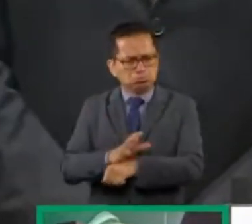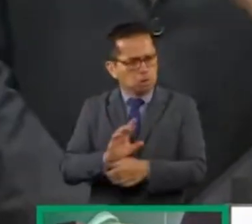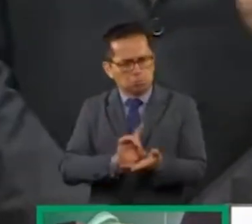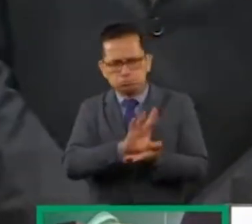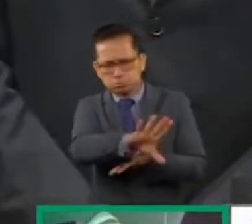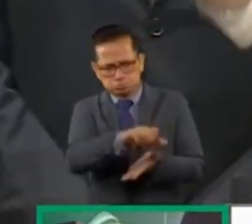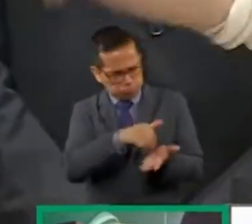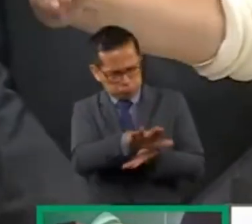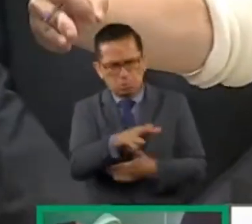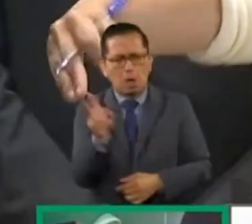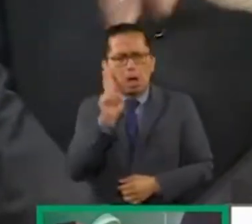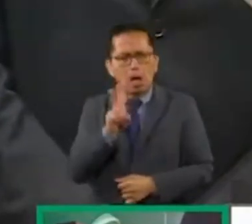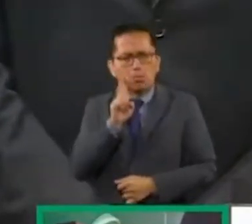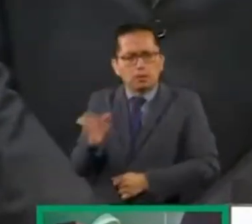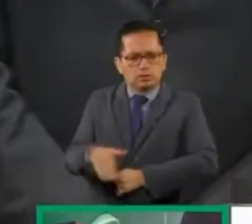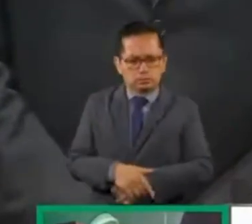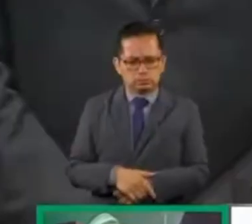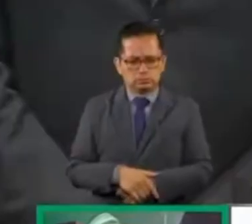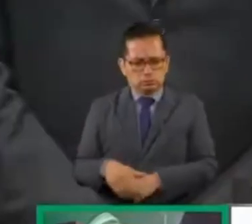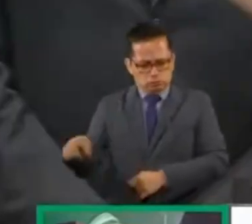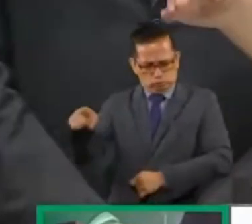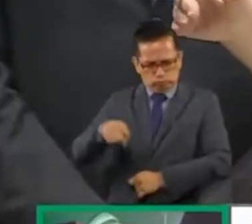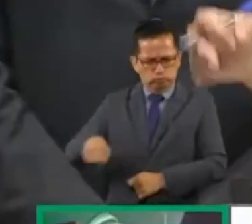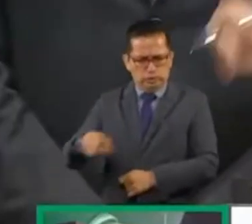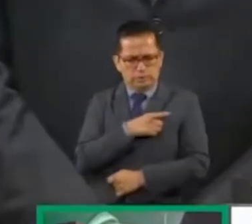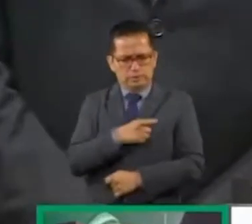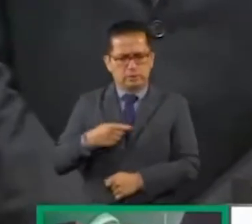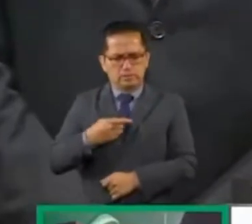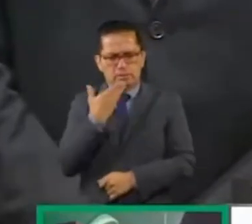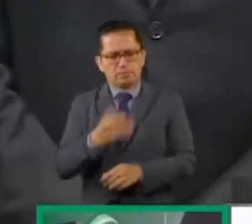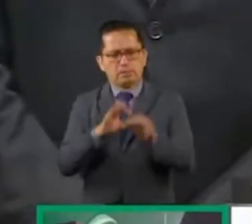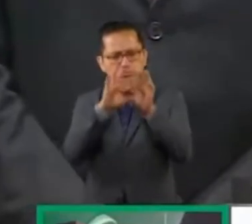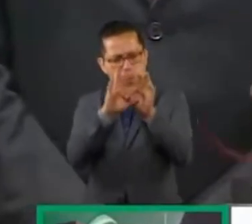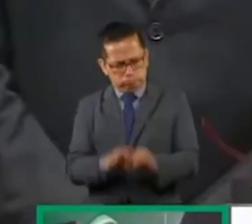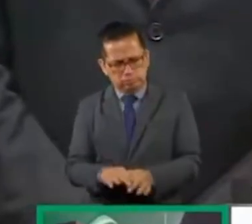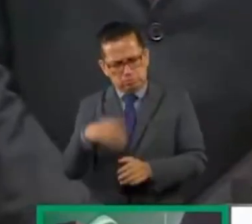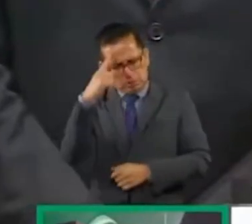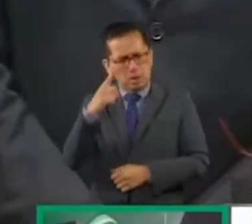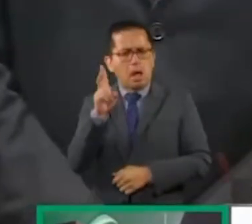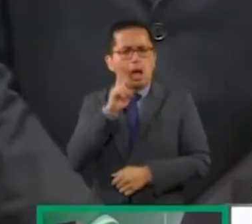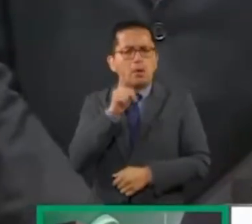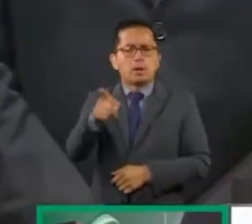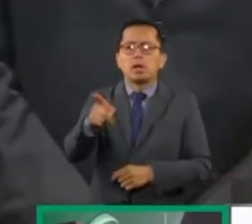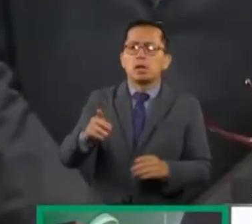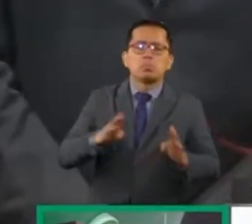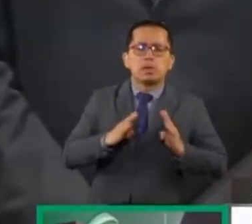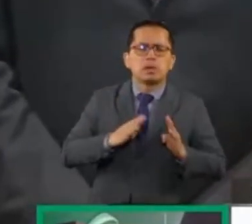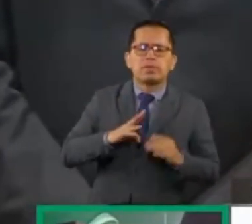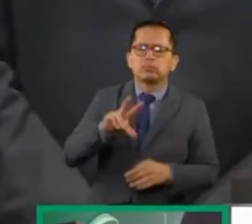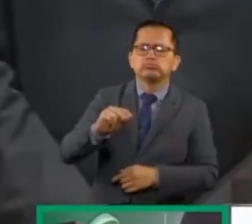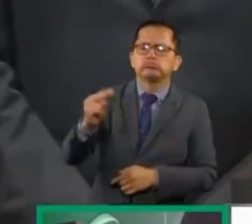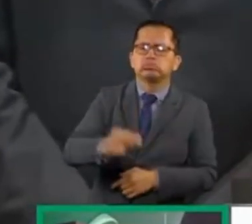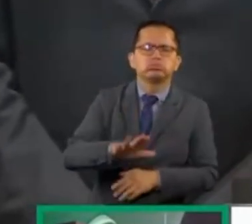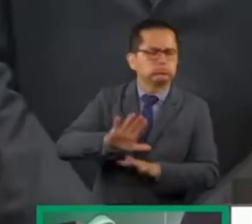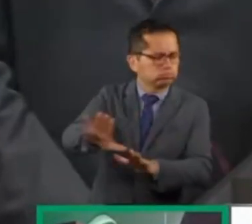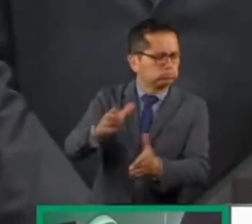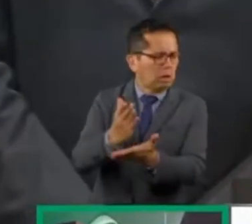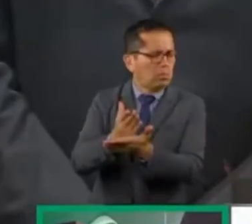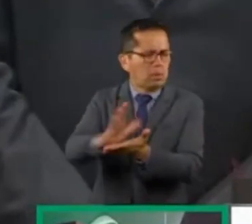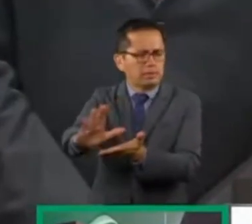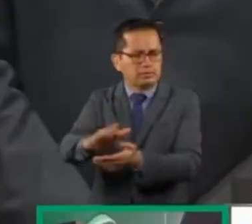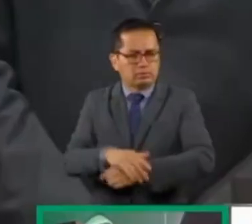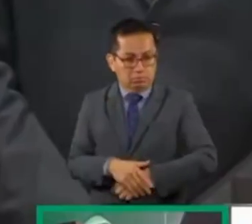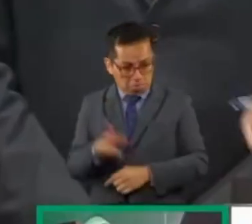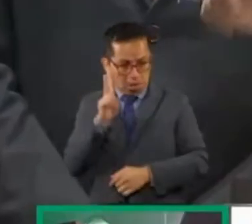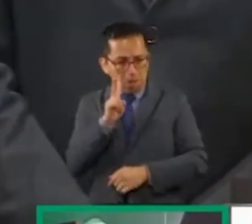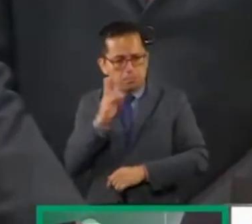Nacional, renuncien a la Guardia. Sean congruentes y díganle al ejército que no lo necesitan en los territorios. Y díganle